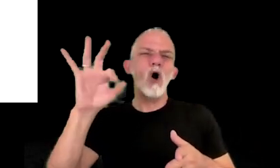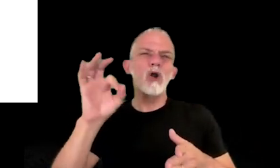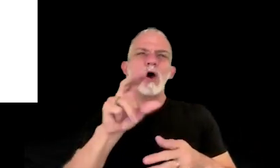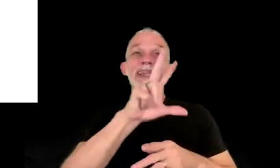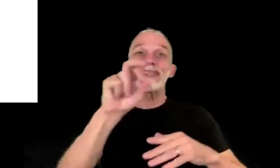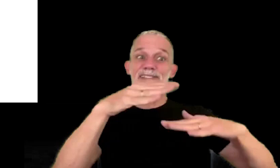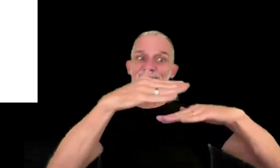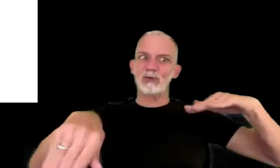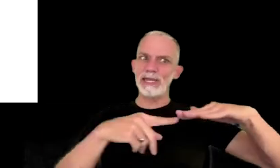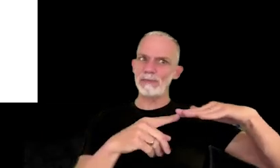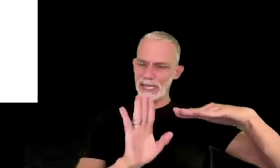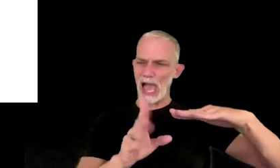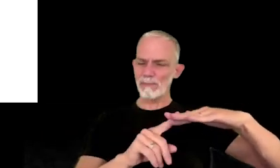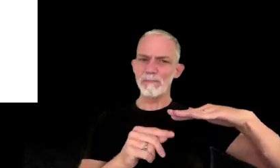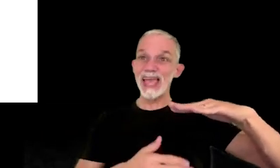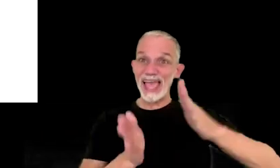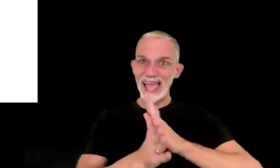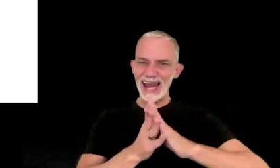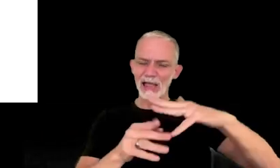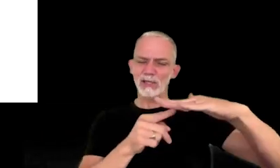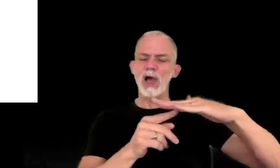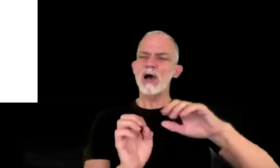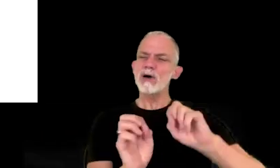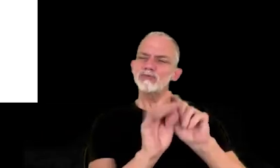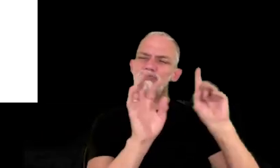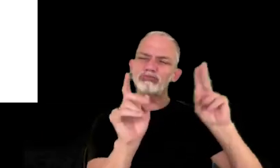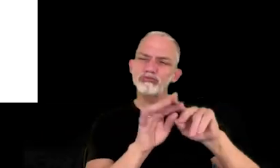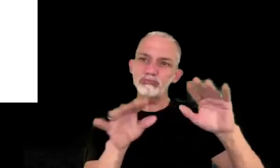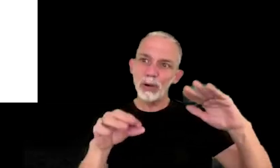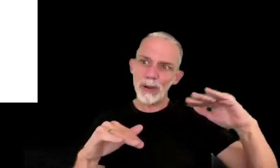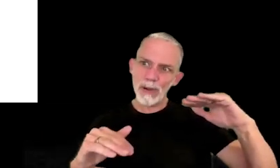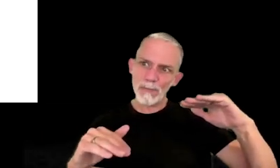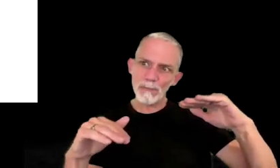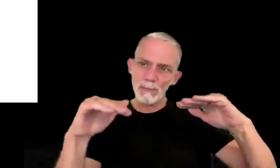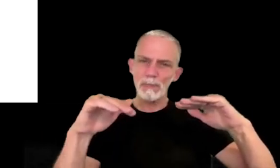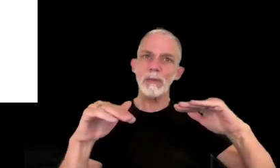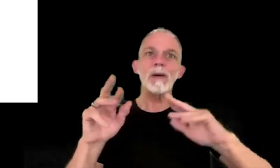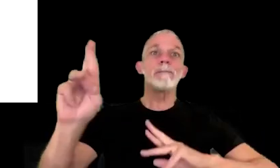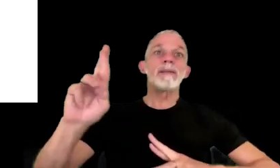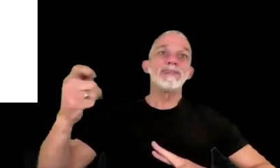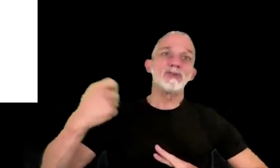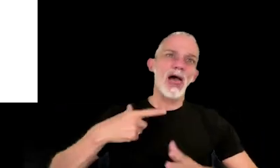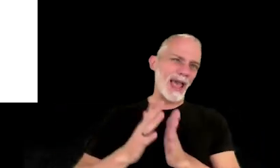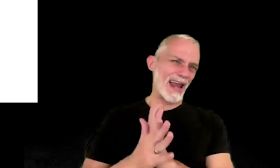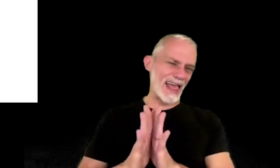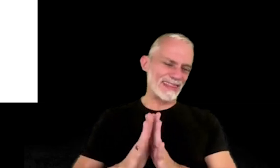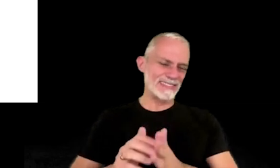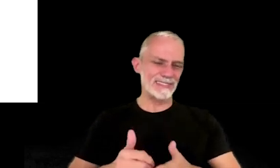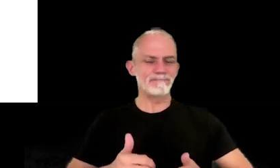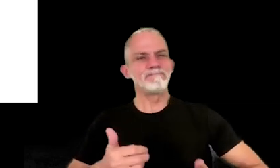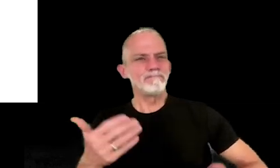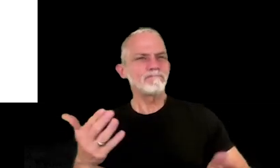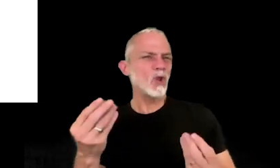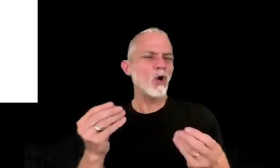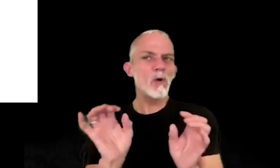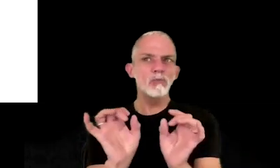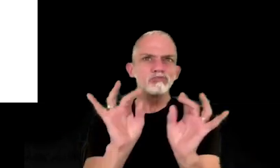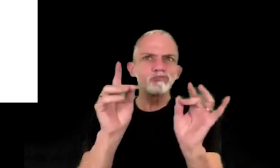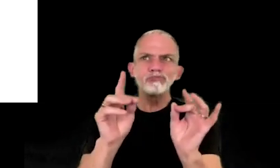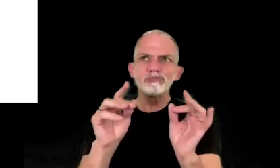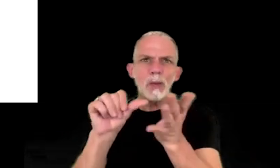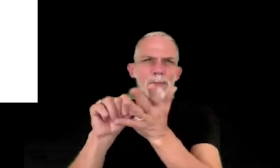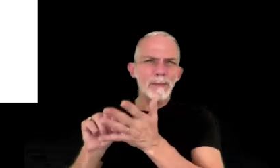esa base. Esa base es la que me va a servir para ver qué pasa con estos permisos. ¿Está bien? O sea, cómo contaminan todos